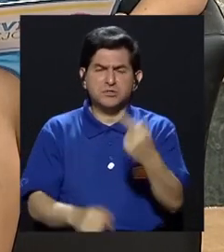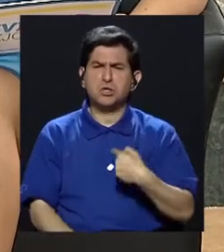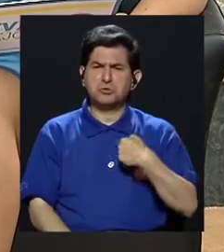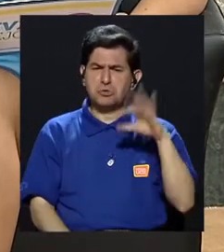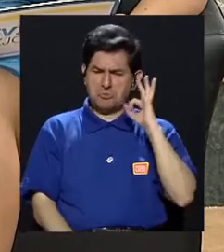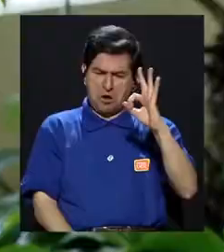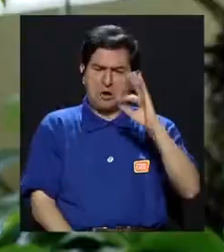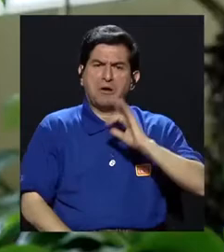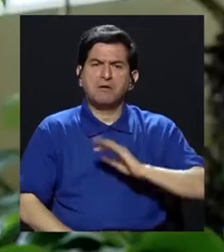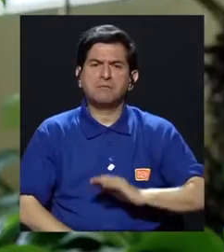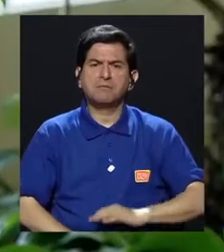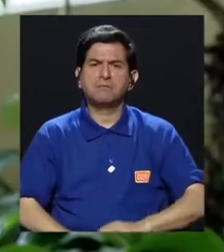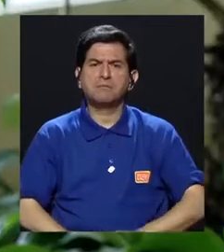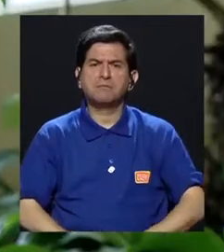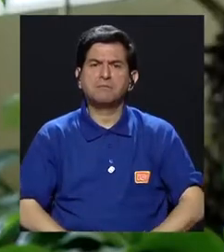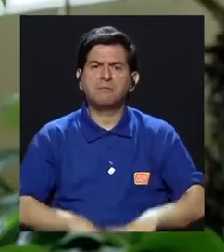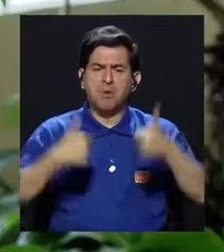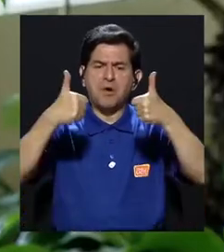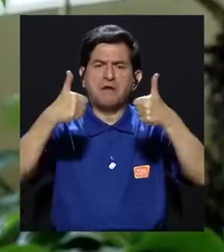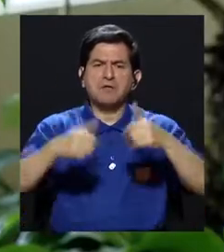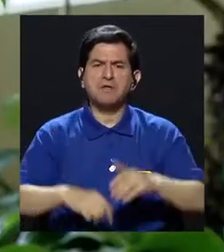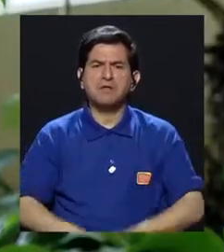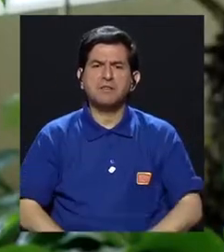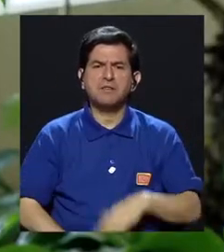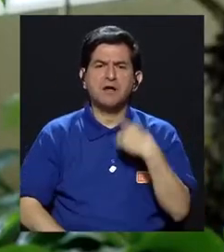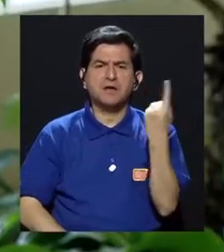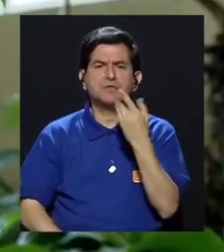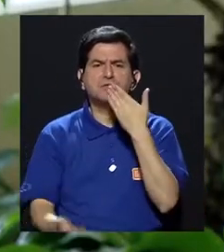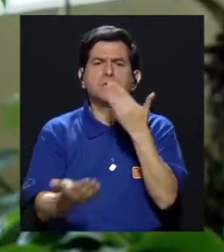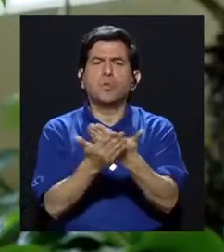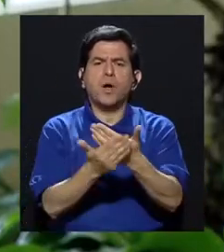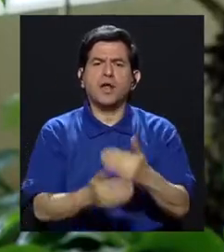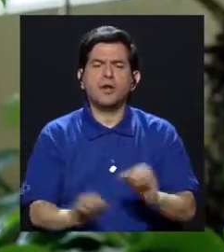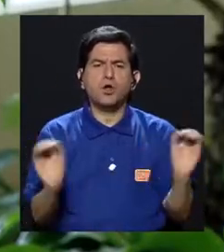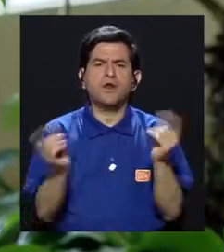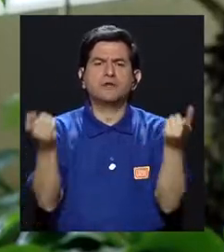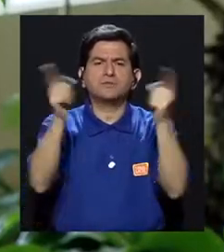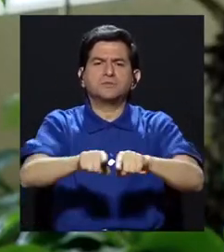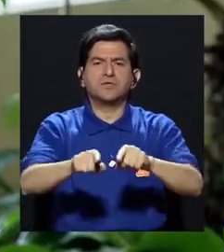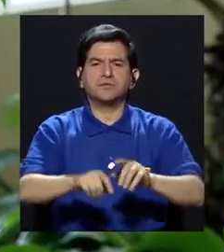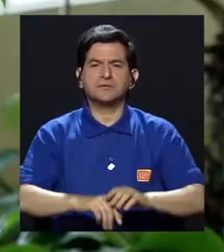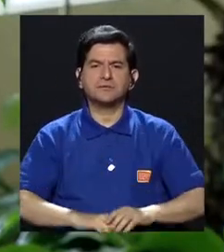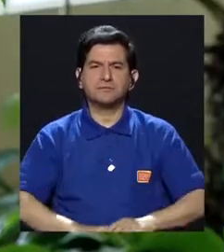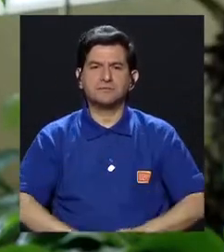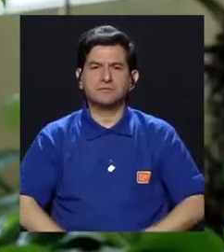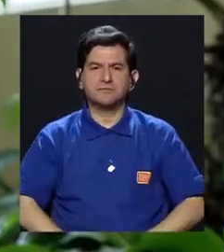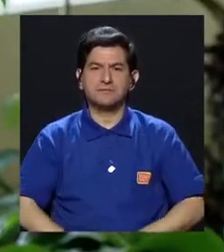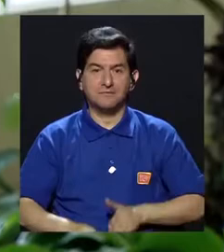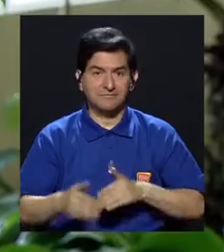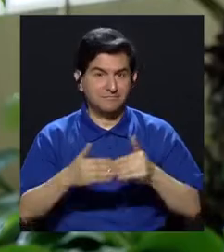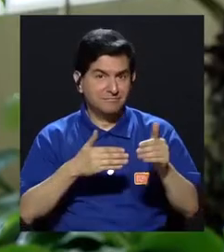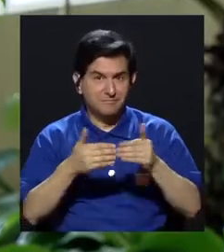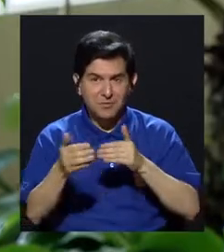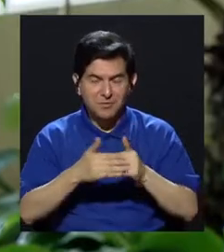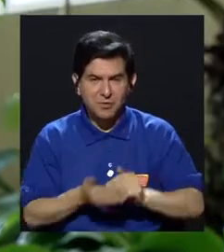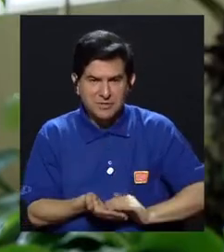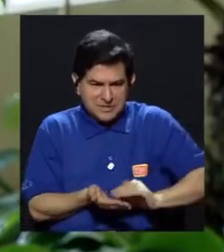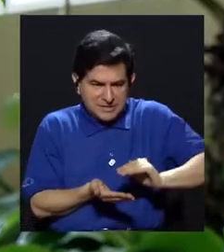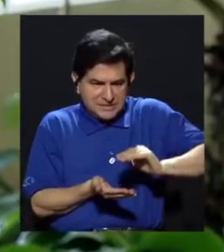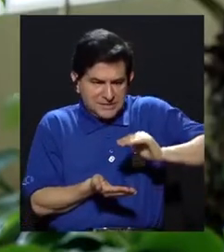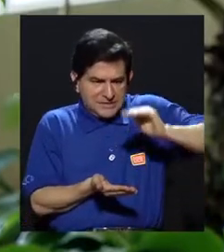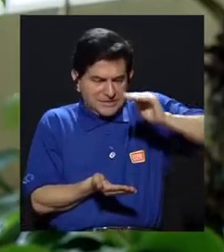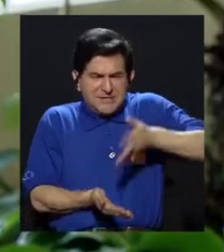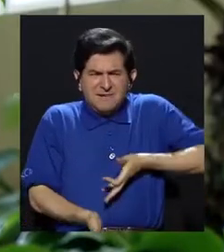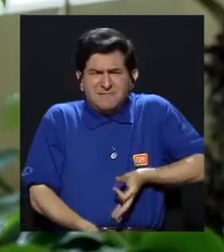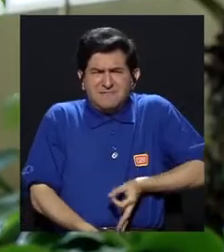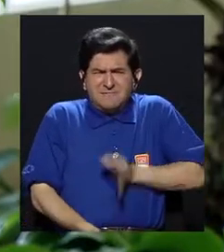decir, yo estoy bien, pura vida, solo bueno, ¿verdad? No me pasa nada, ¿verdad? Y ahí se está acumulando